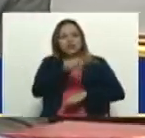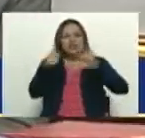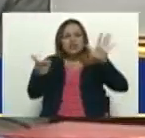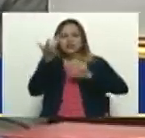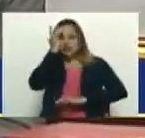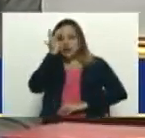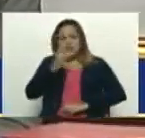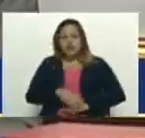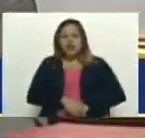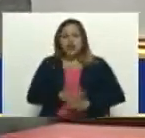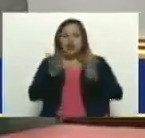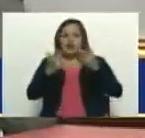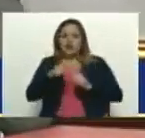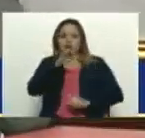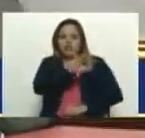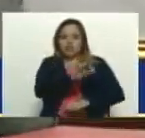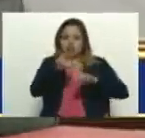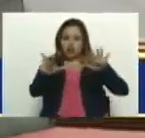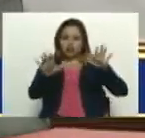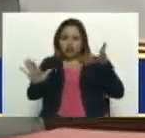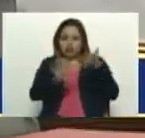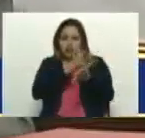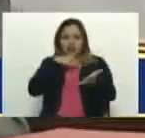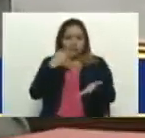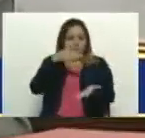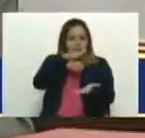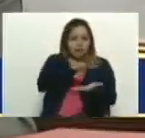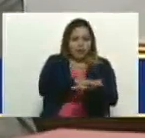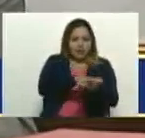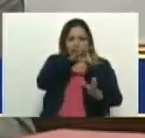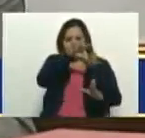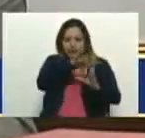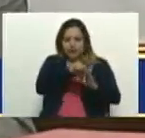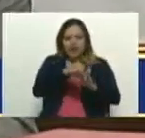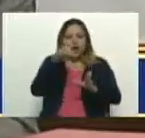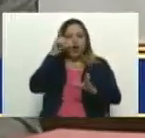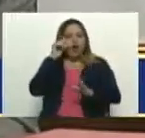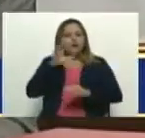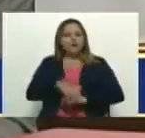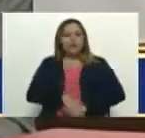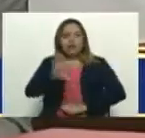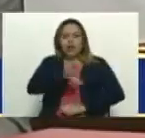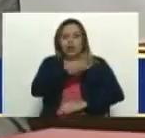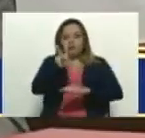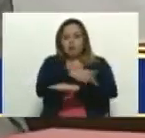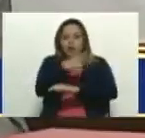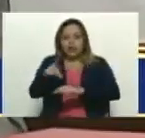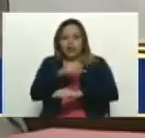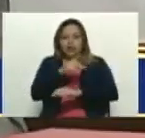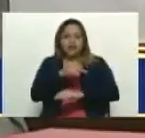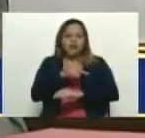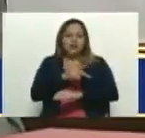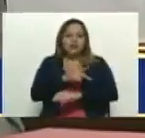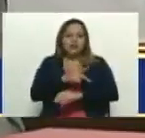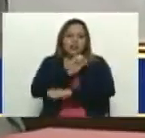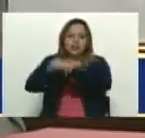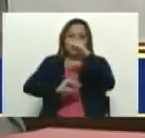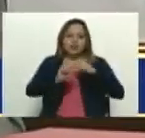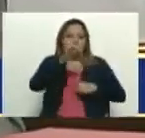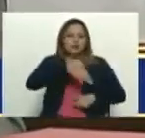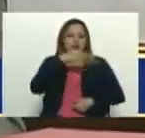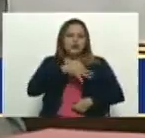el 38º aniversario de la siembra del cantautor, poeta y luchador social y político